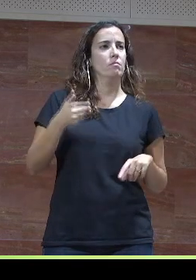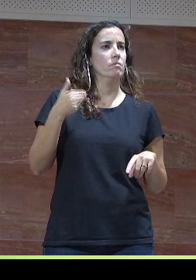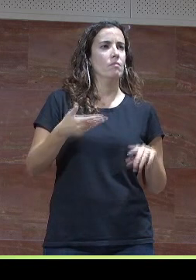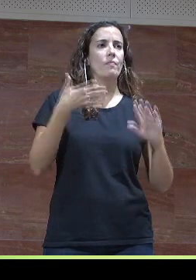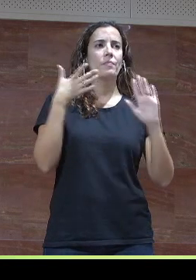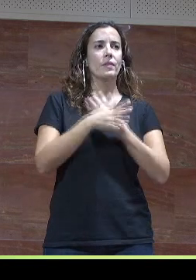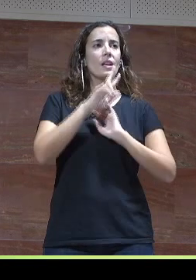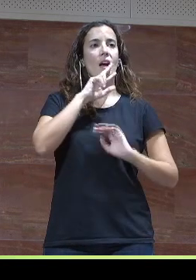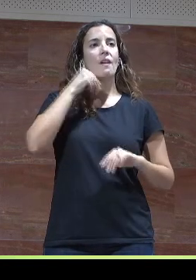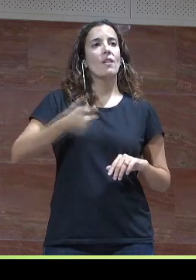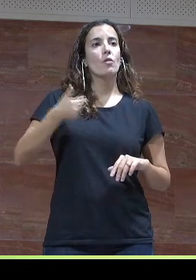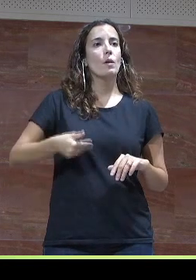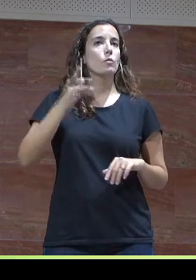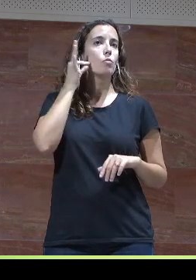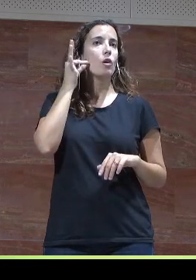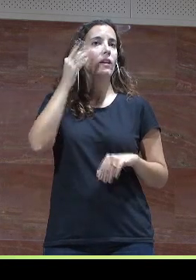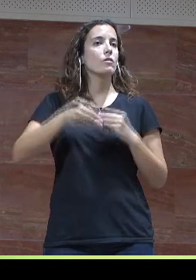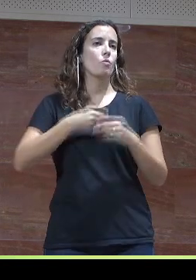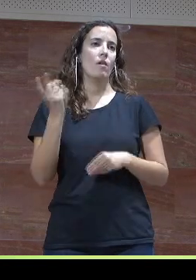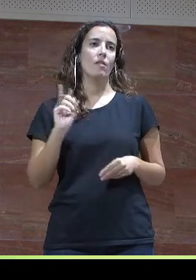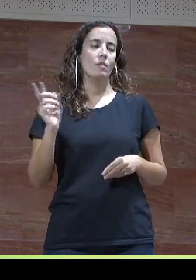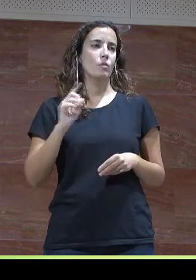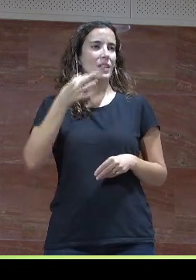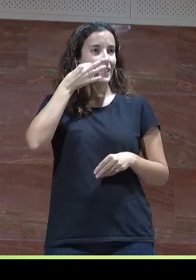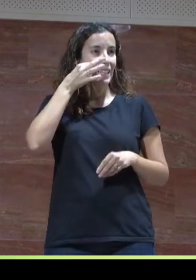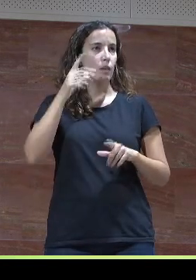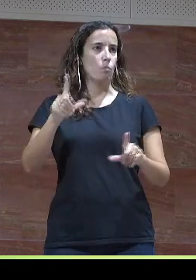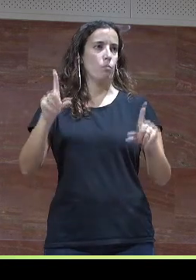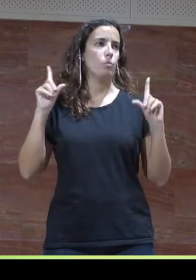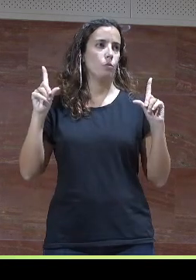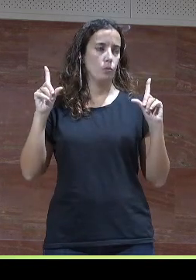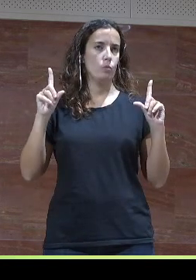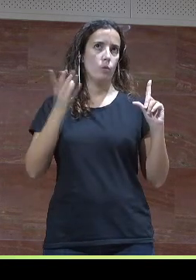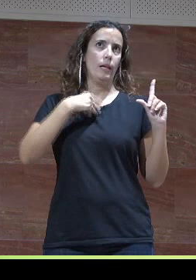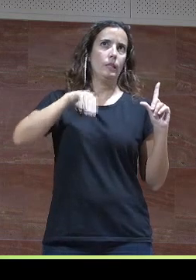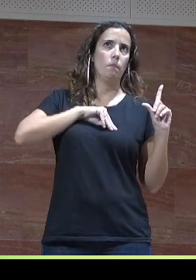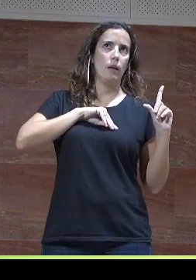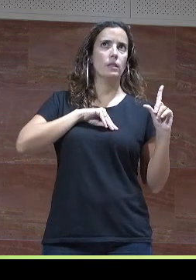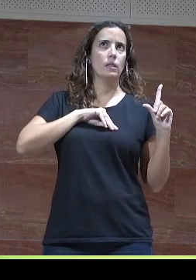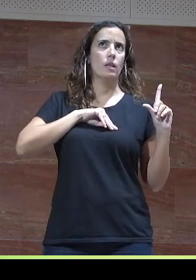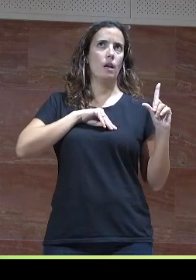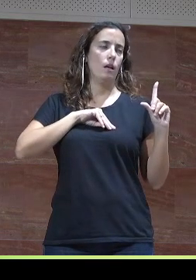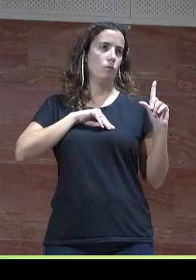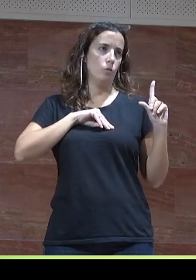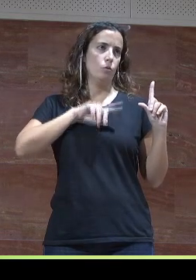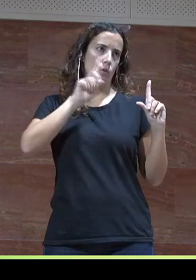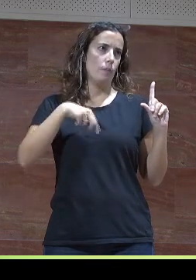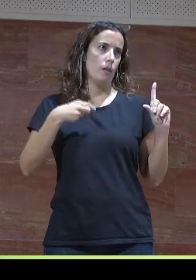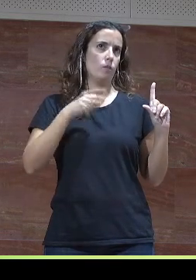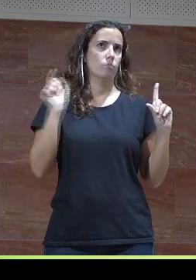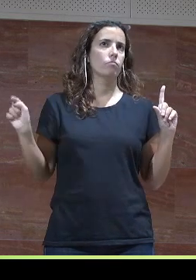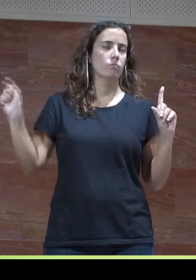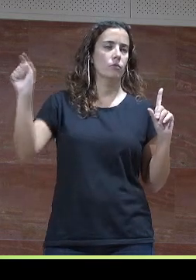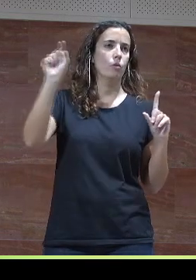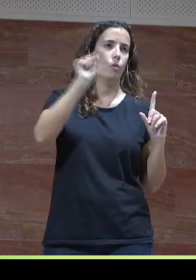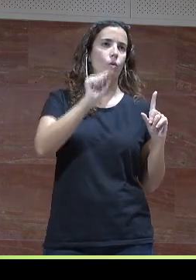valor a las mujeres, que son las verdaderas protagonistas, no solamente en España, y permitidme que os lo diga, sino en muchos otros